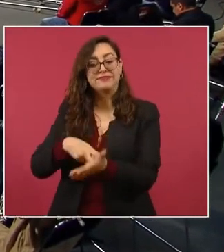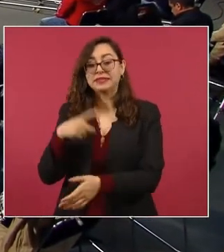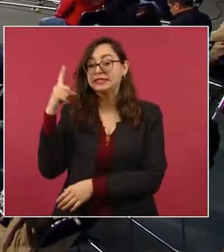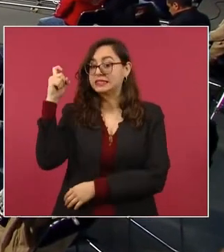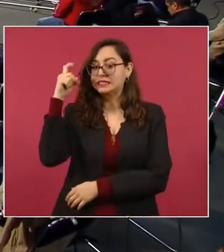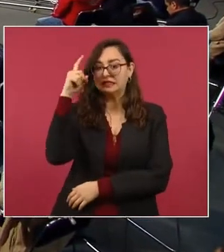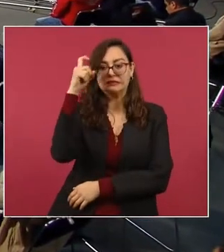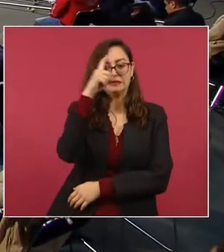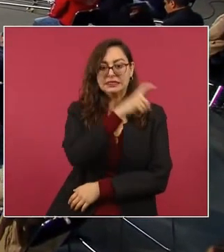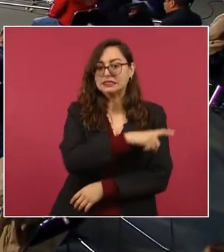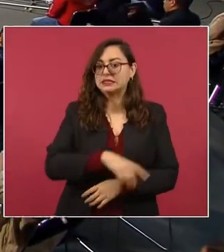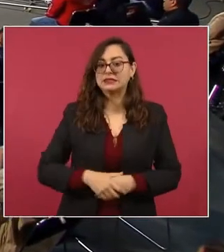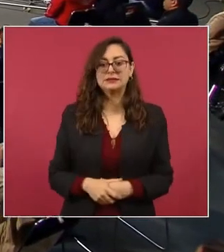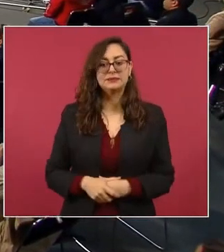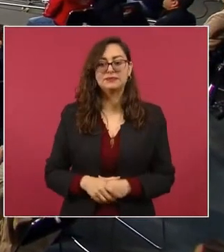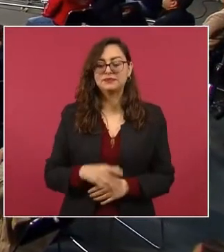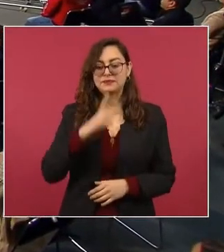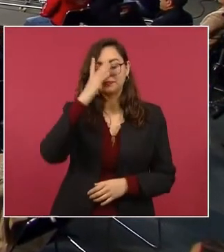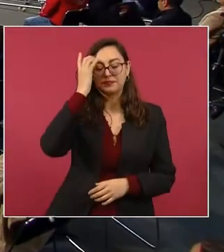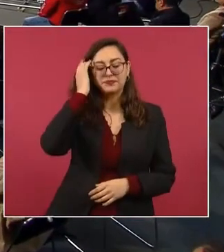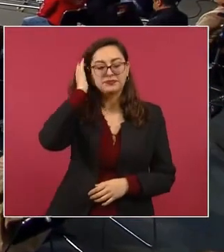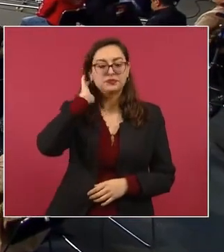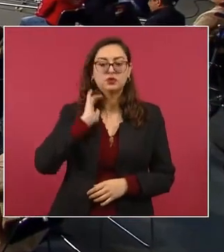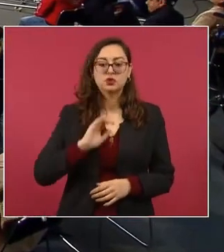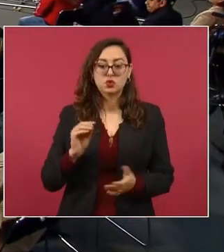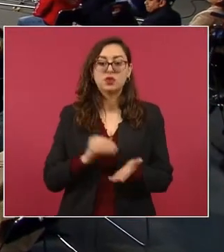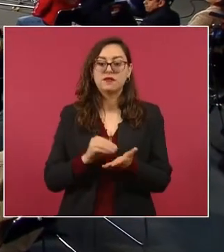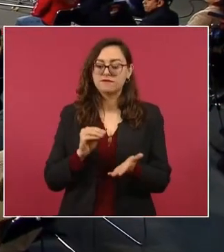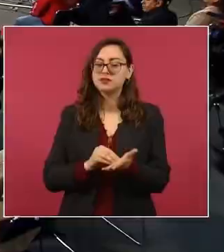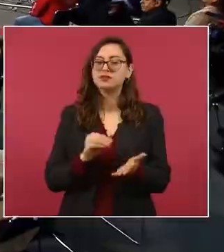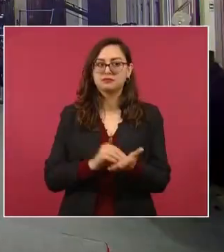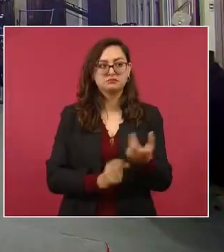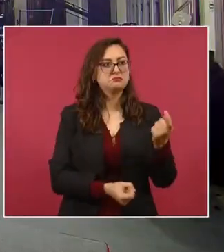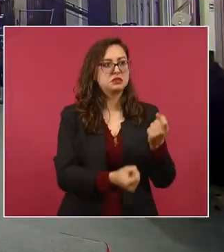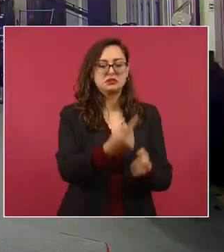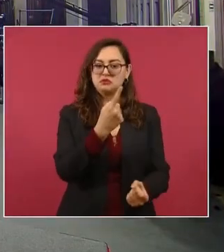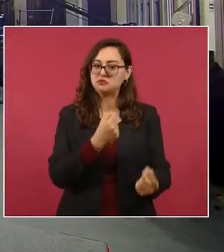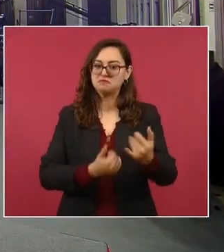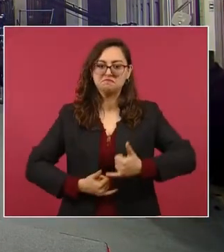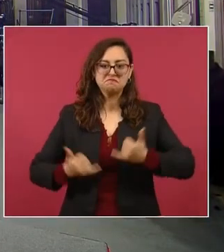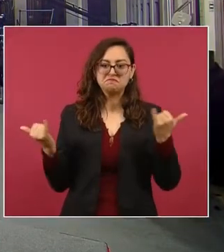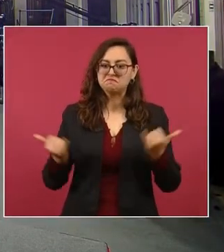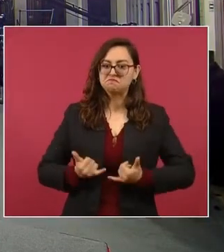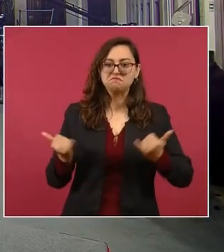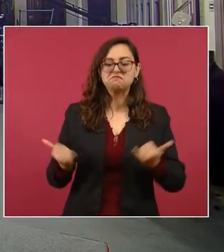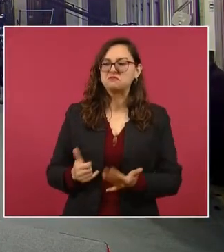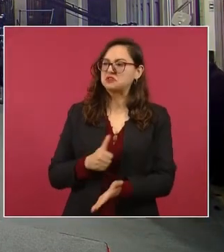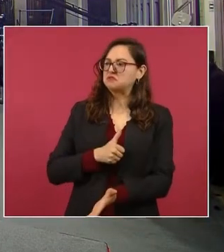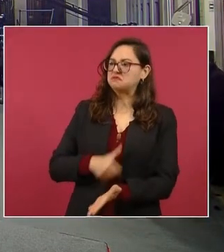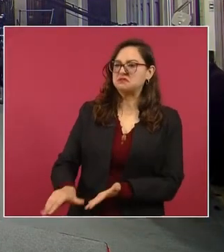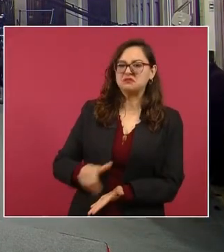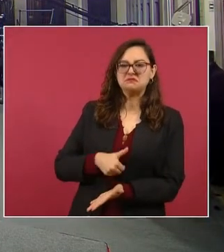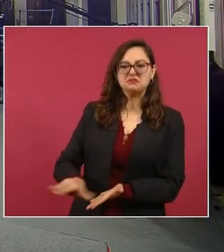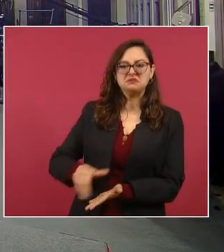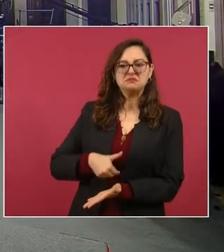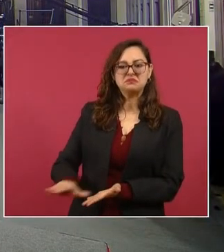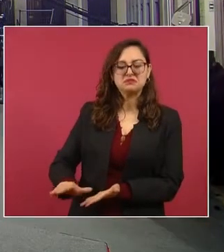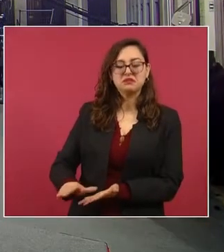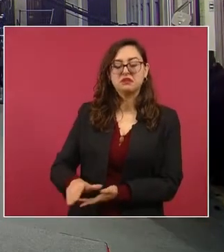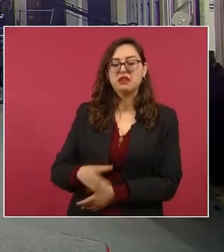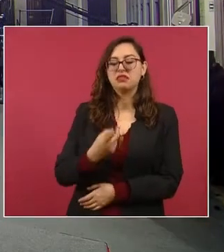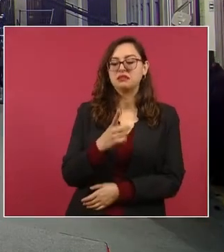lo seguimos. Pero hay empresas que luego no registran a sus trabajadores. Sí, sí. Por eso no